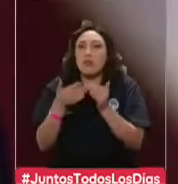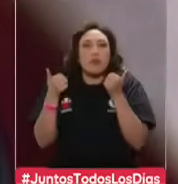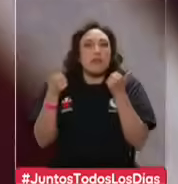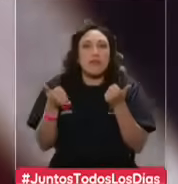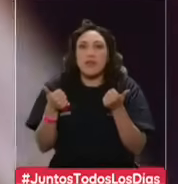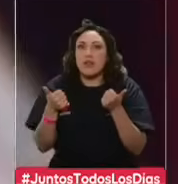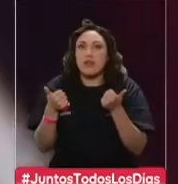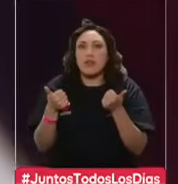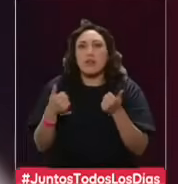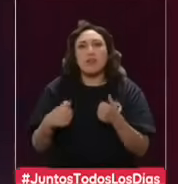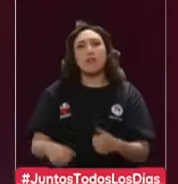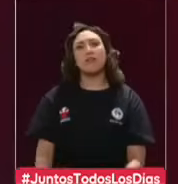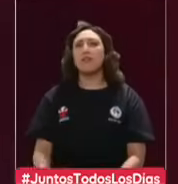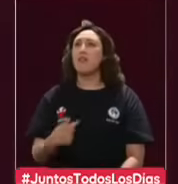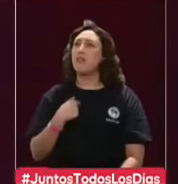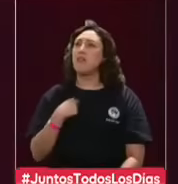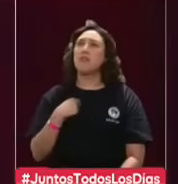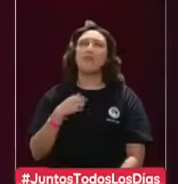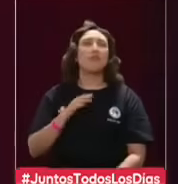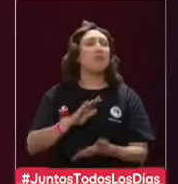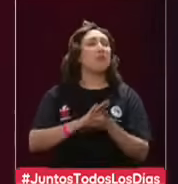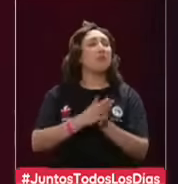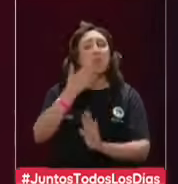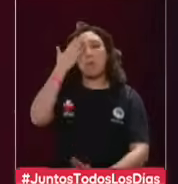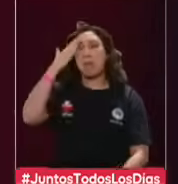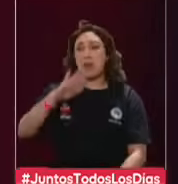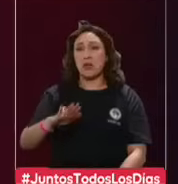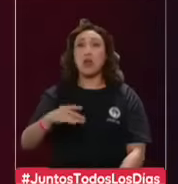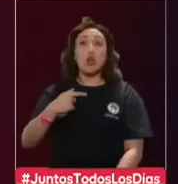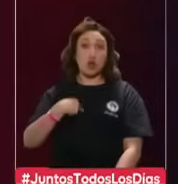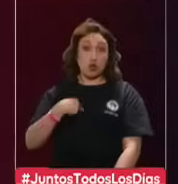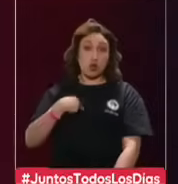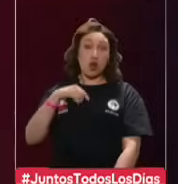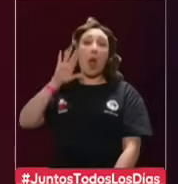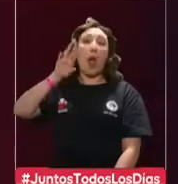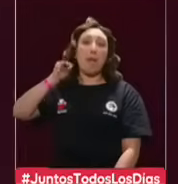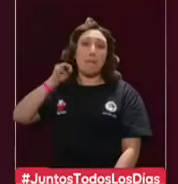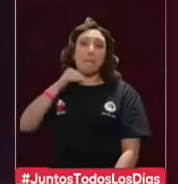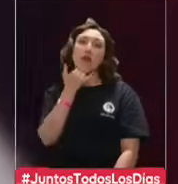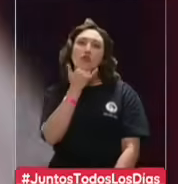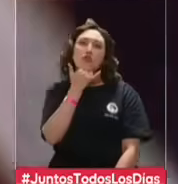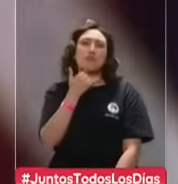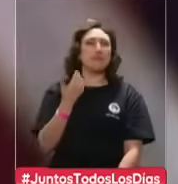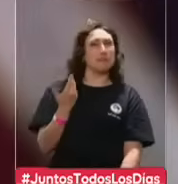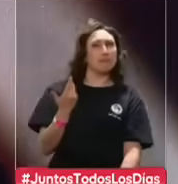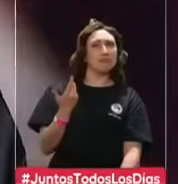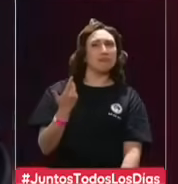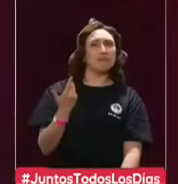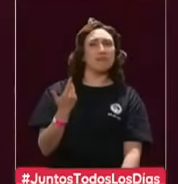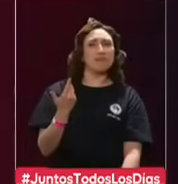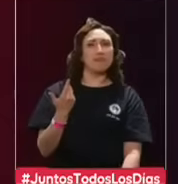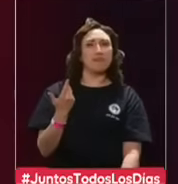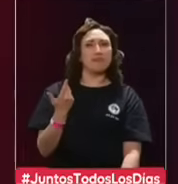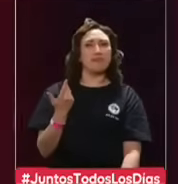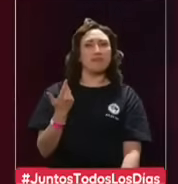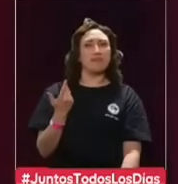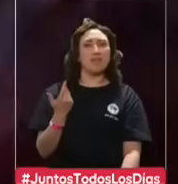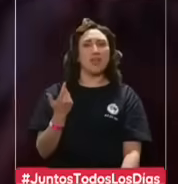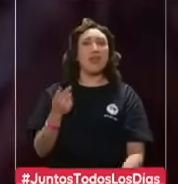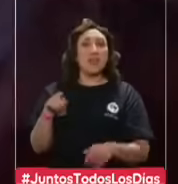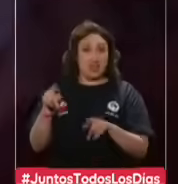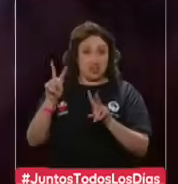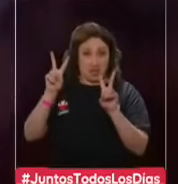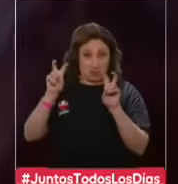Y yo lo hago todo mal, weona, todo mal. Yo soy mamá de YouTube, ¿cachai? Te digo, soy mamá de YouTube. Soy de